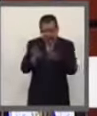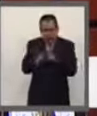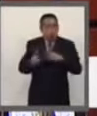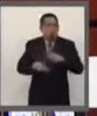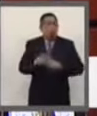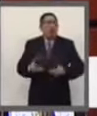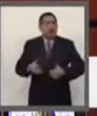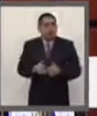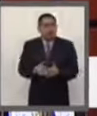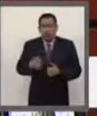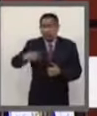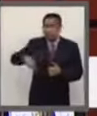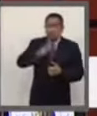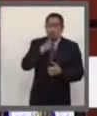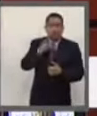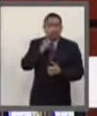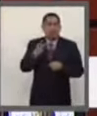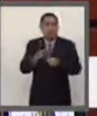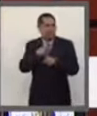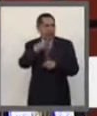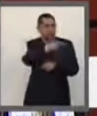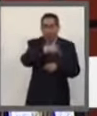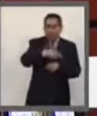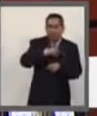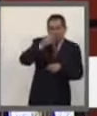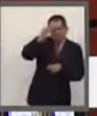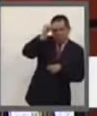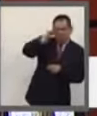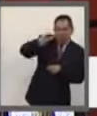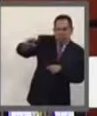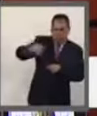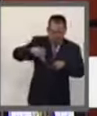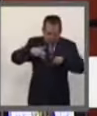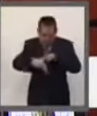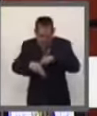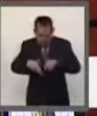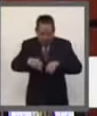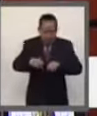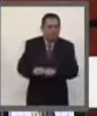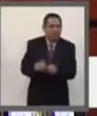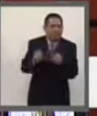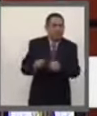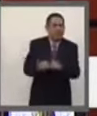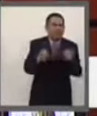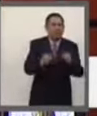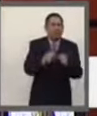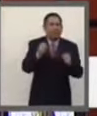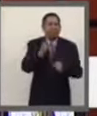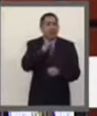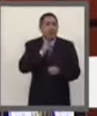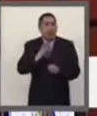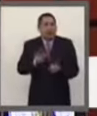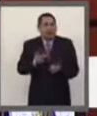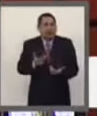como legisladores frente al sabotaje del crimen organizado a los ductos de